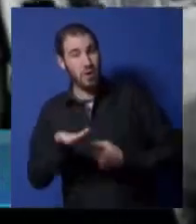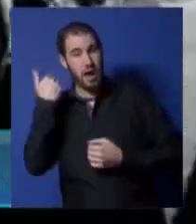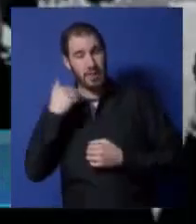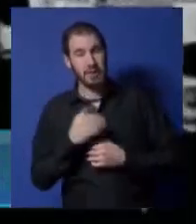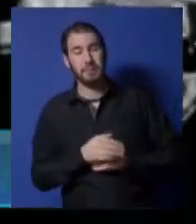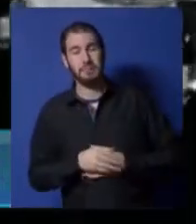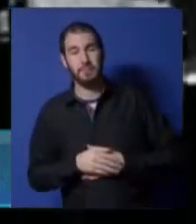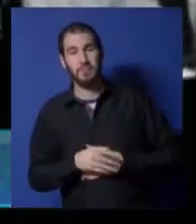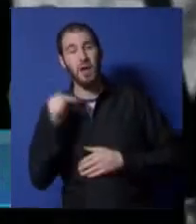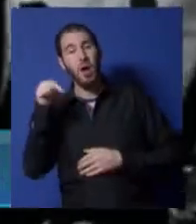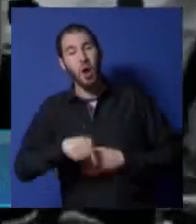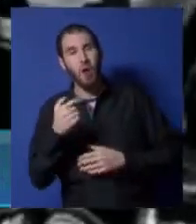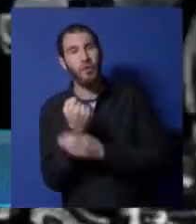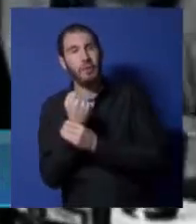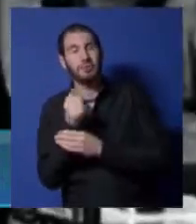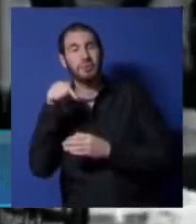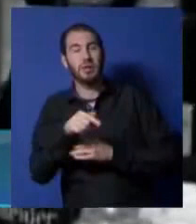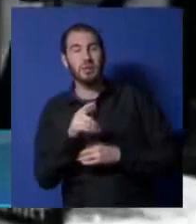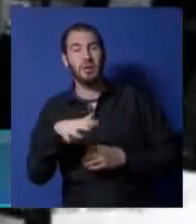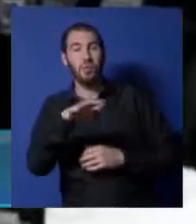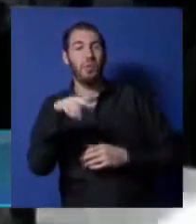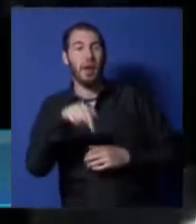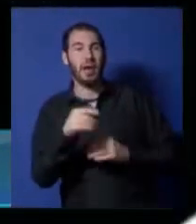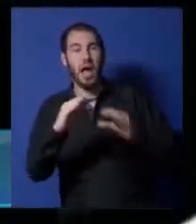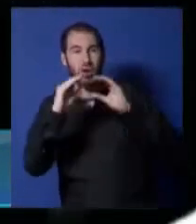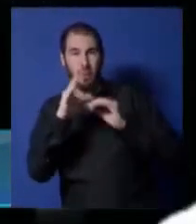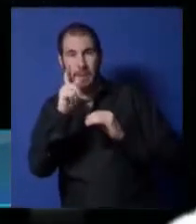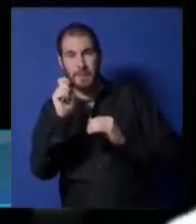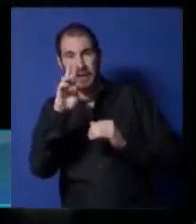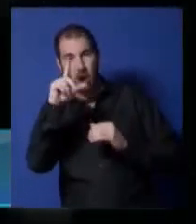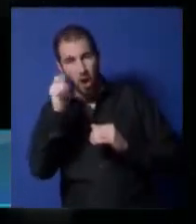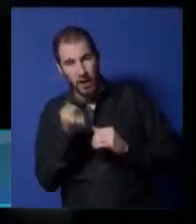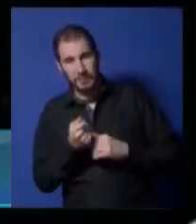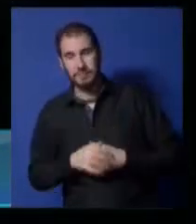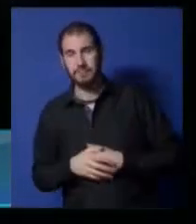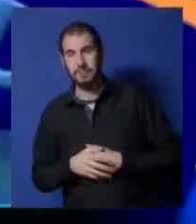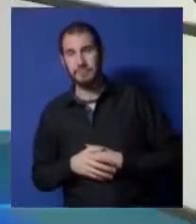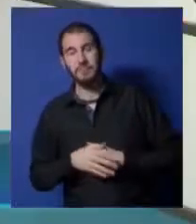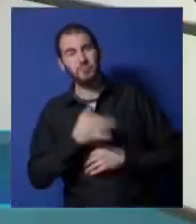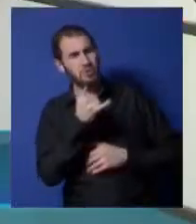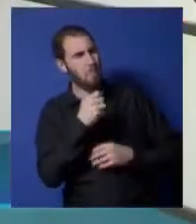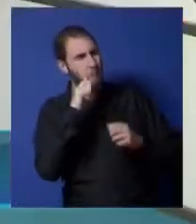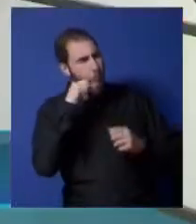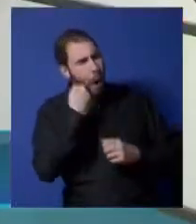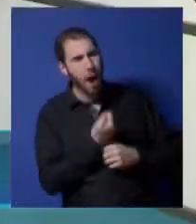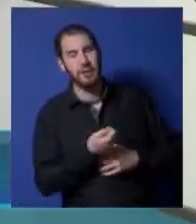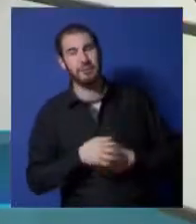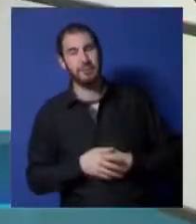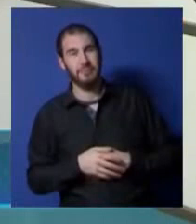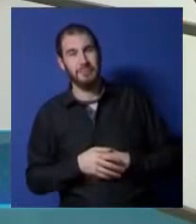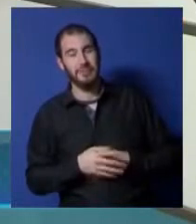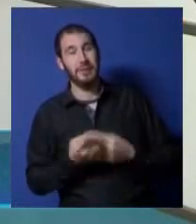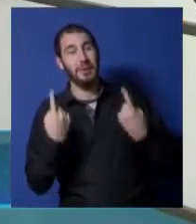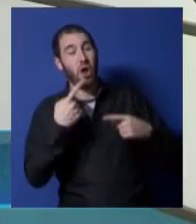y que obviamente hoy en día es más conocido por estos famosos lomos de Barloa. Exacto, sí. Que bueno, son buenísimos, pero